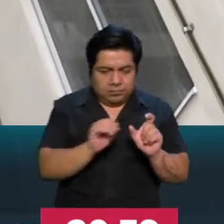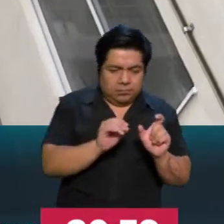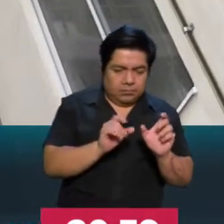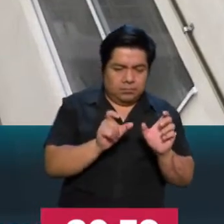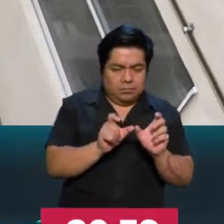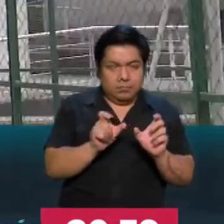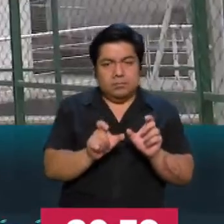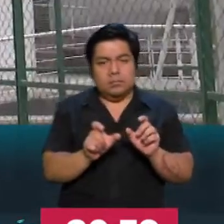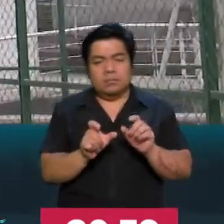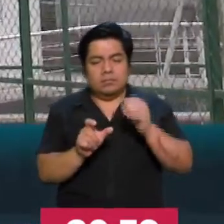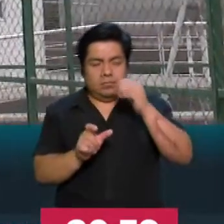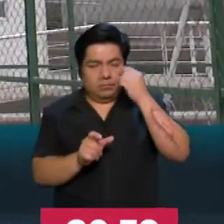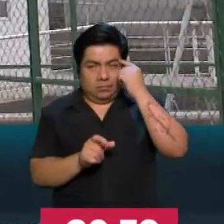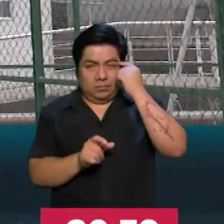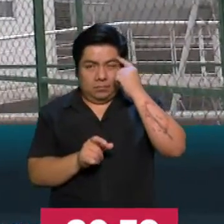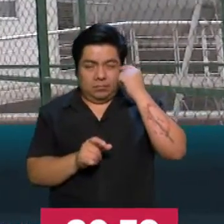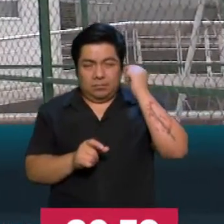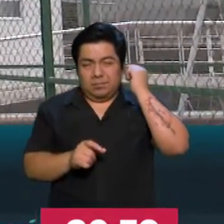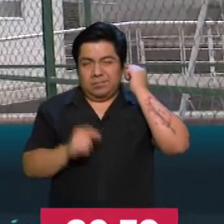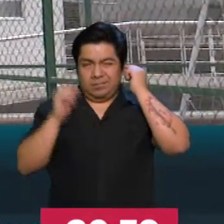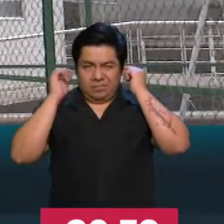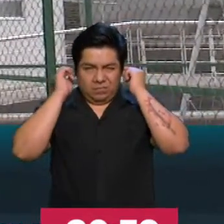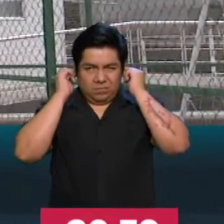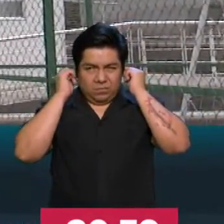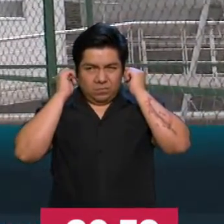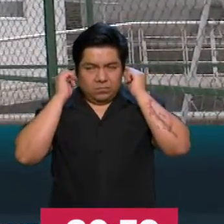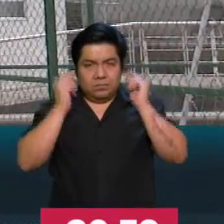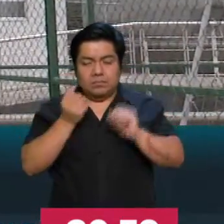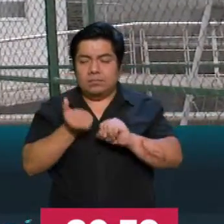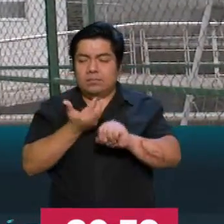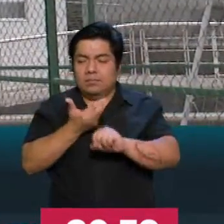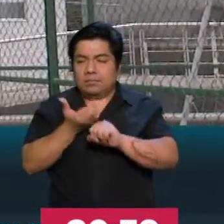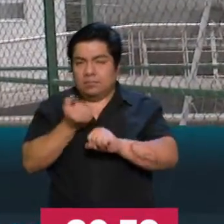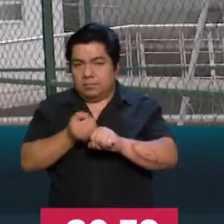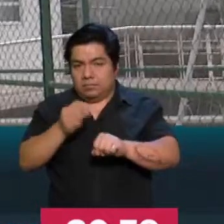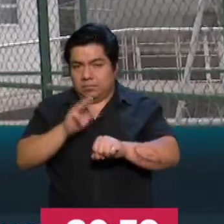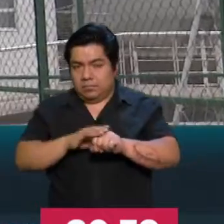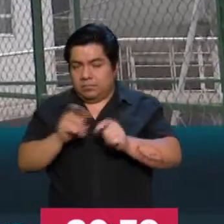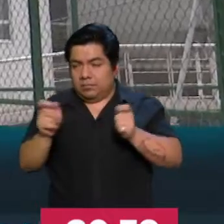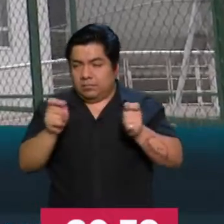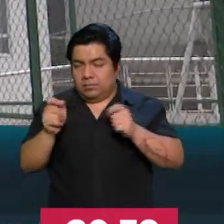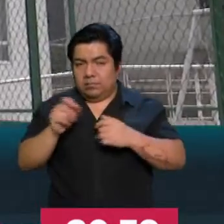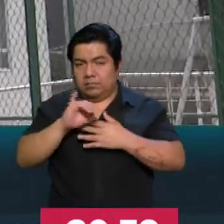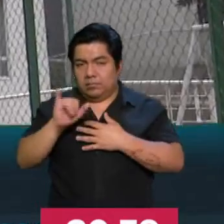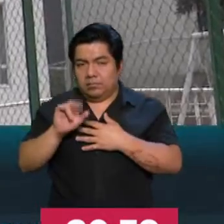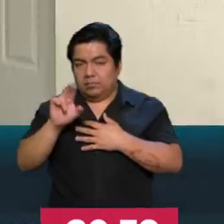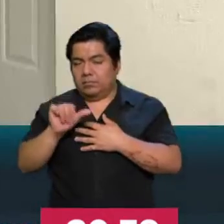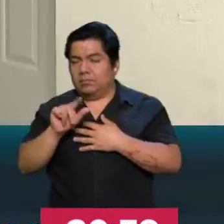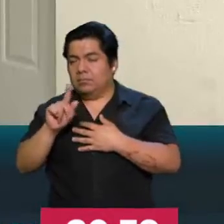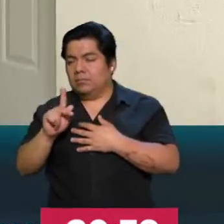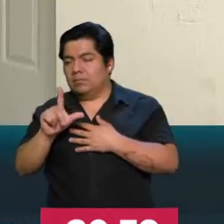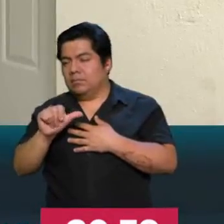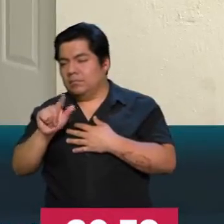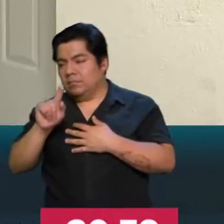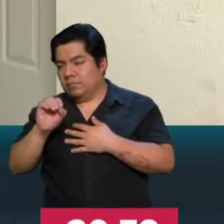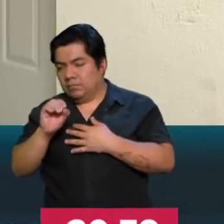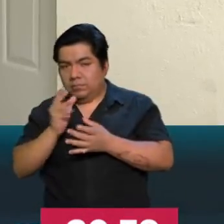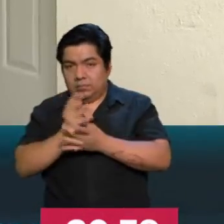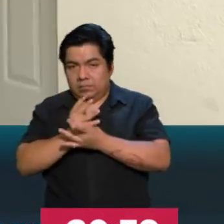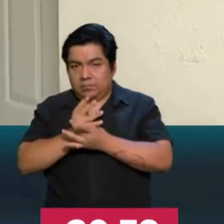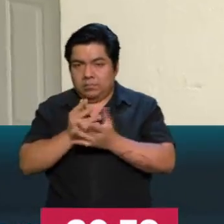que explicó el secretario de Administración y Finanzas de la ciudad, Juan Pablo de Botton,